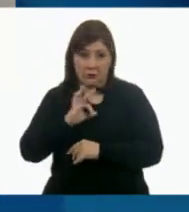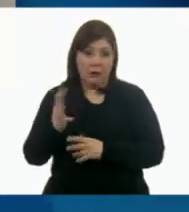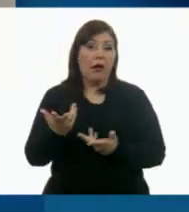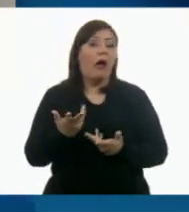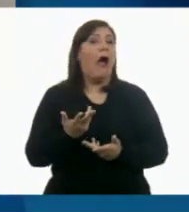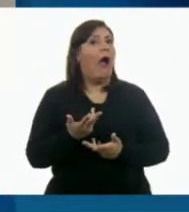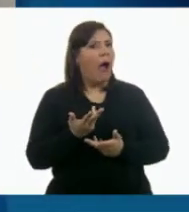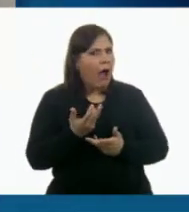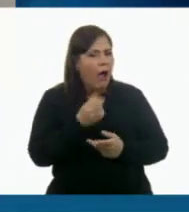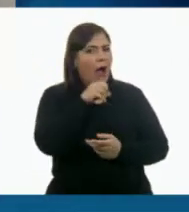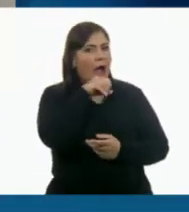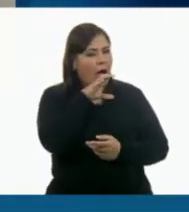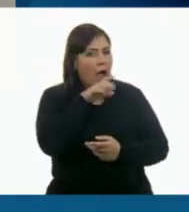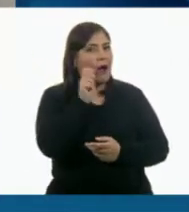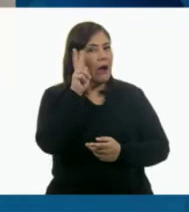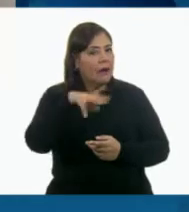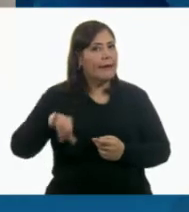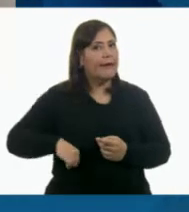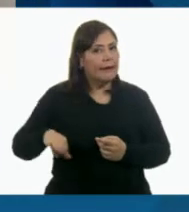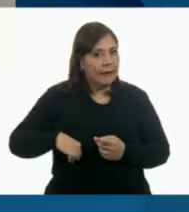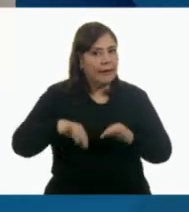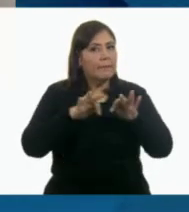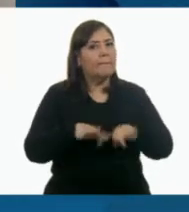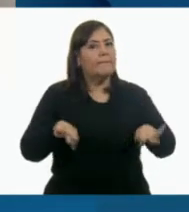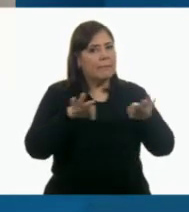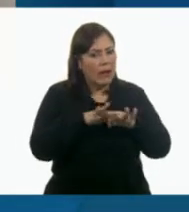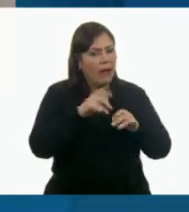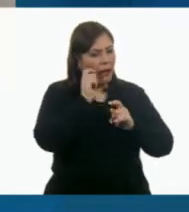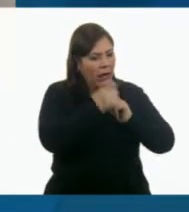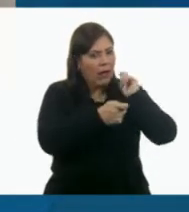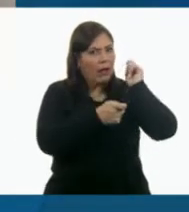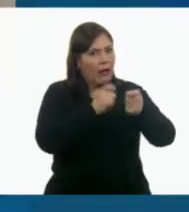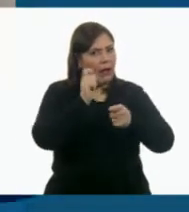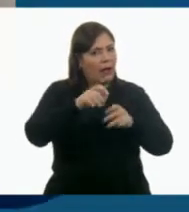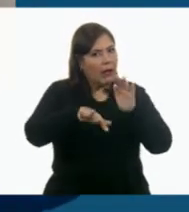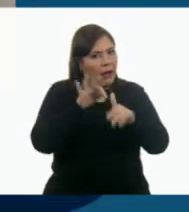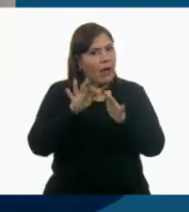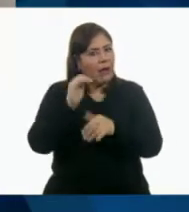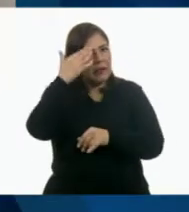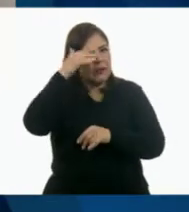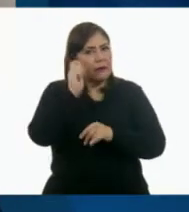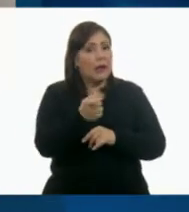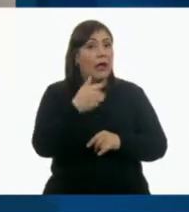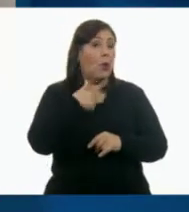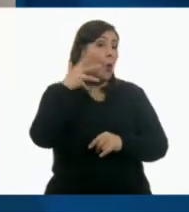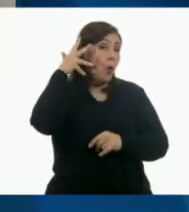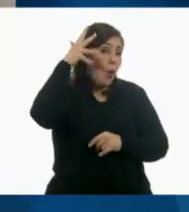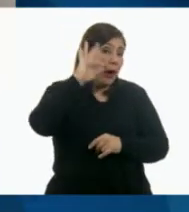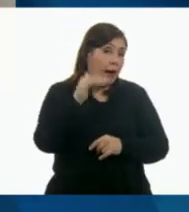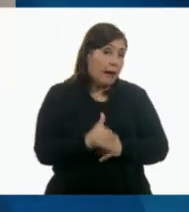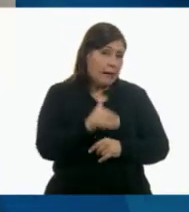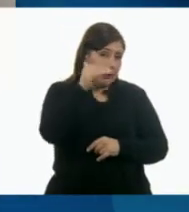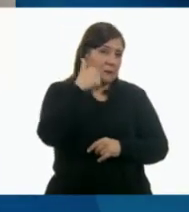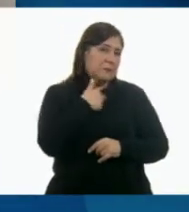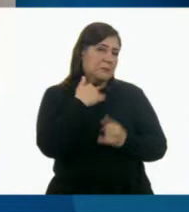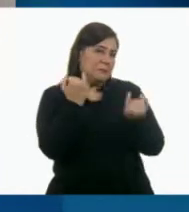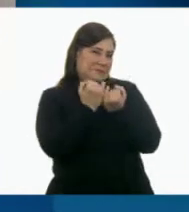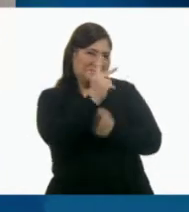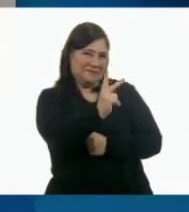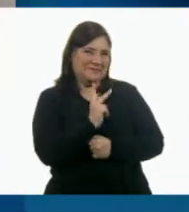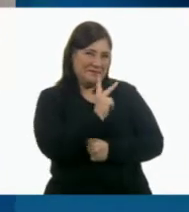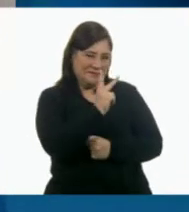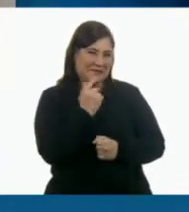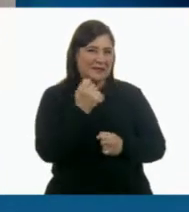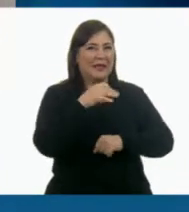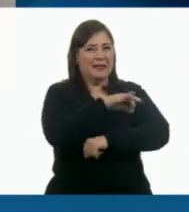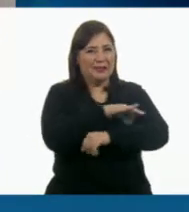¡Qué interesante todo lo que haces! Y qué importante tener estos conocimientos. Quizás cuando sea grande quisieras ser arquitecta como